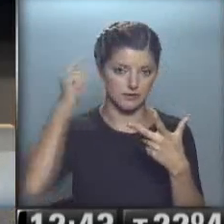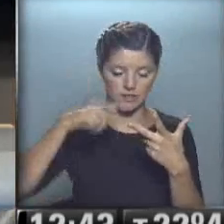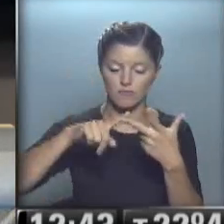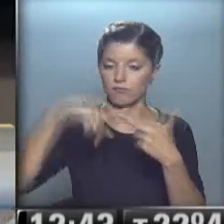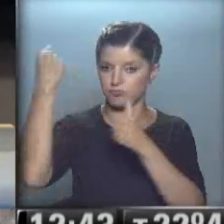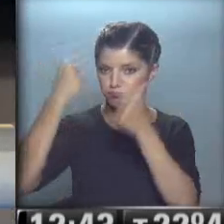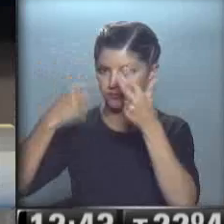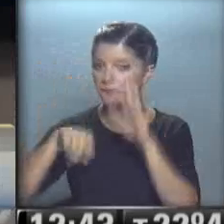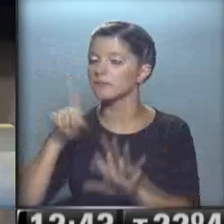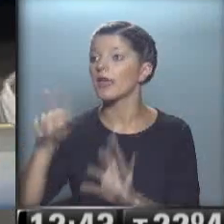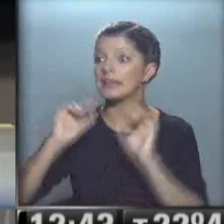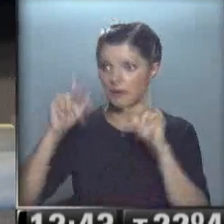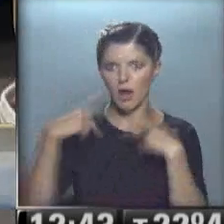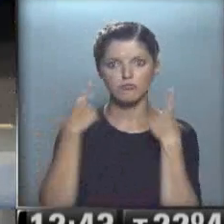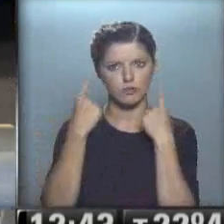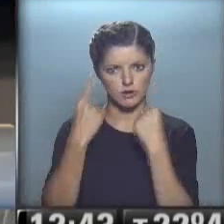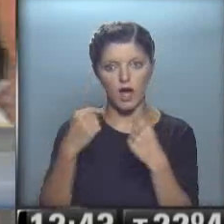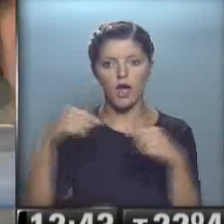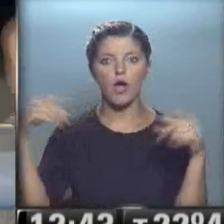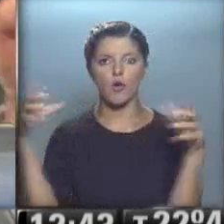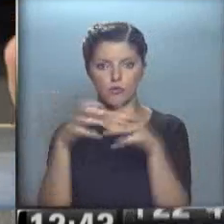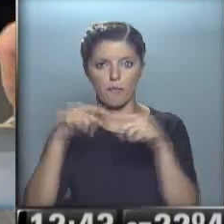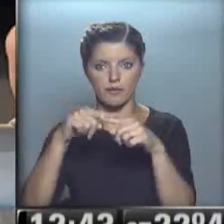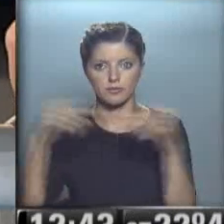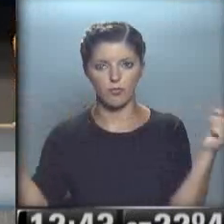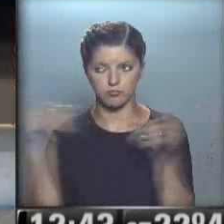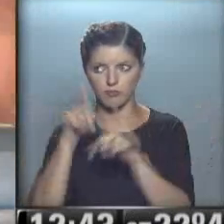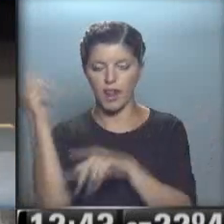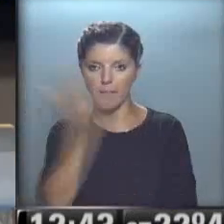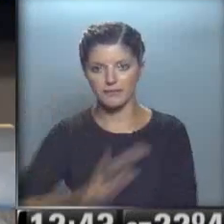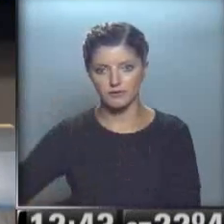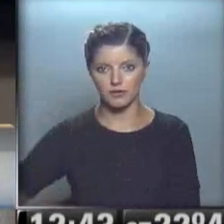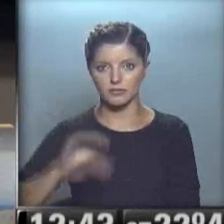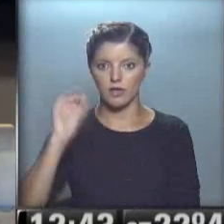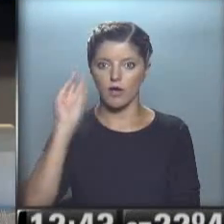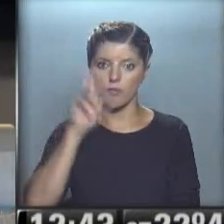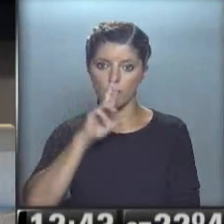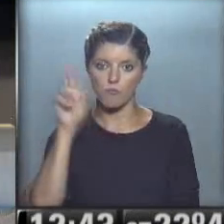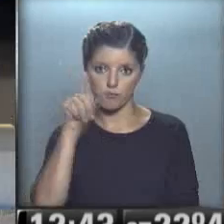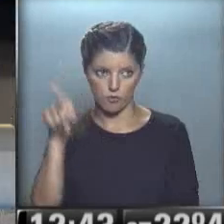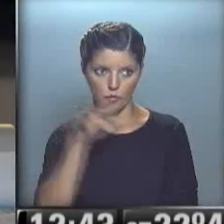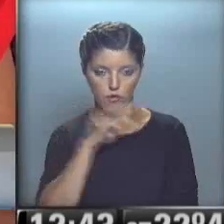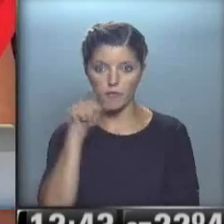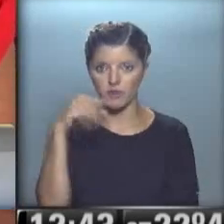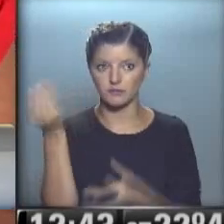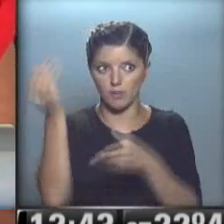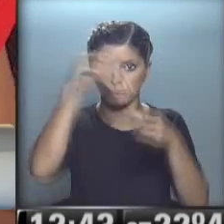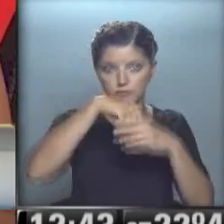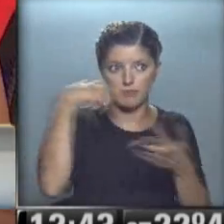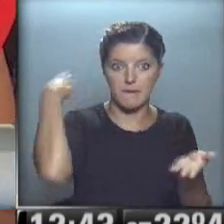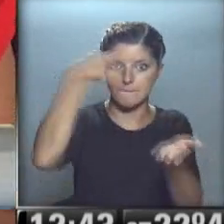dato muy criticada en la prensa opositora brasileña Dilma rusev justamente por esta gran inversión en Cuba erbrecht El